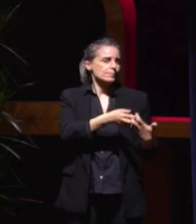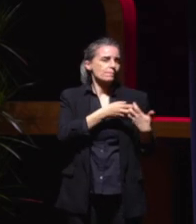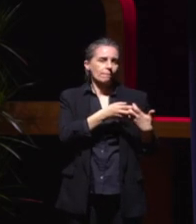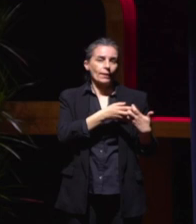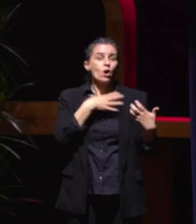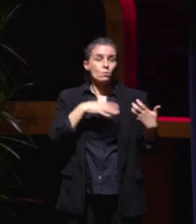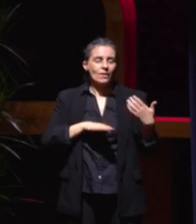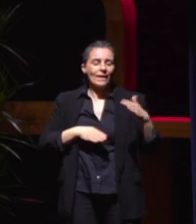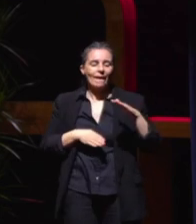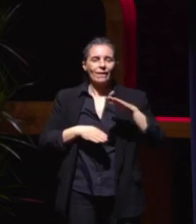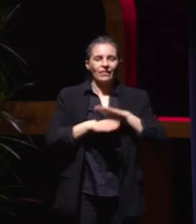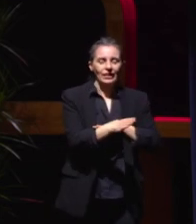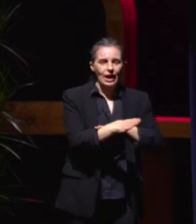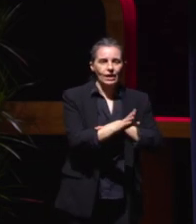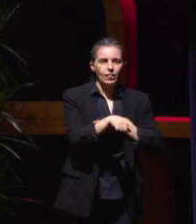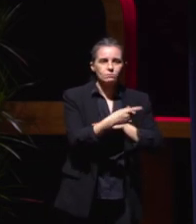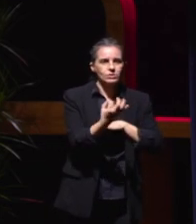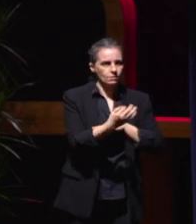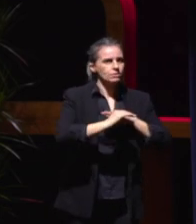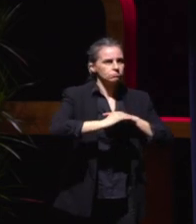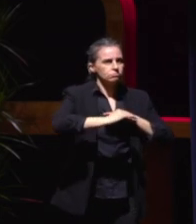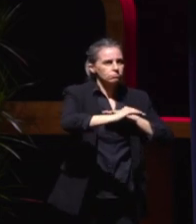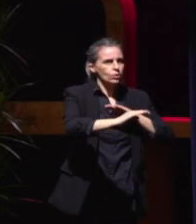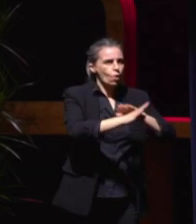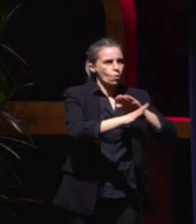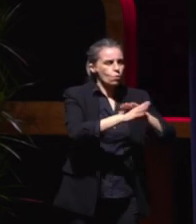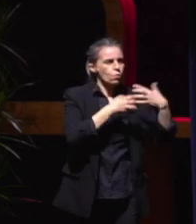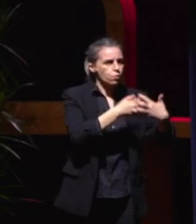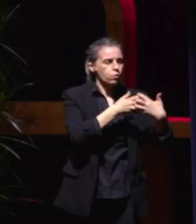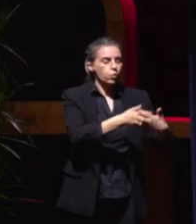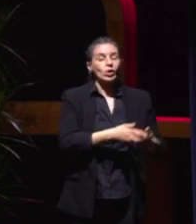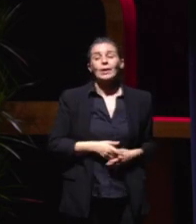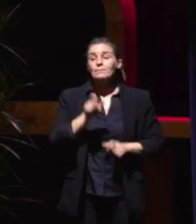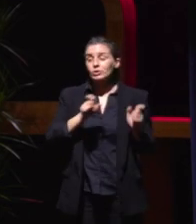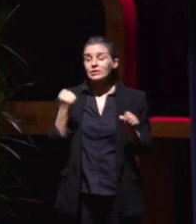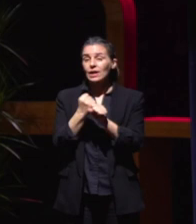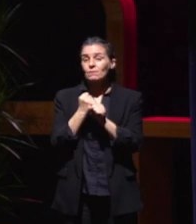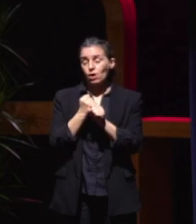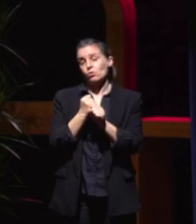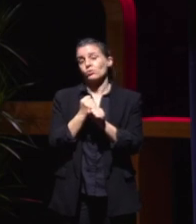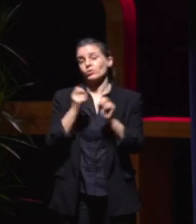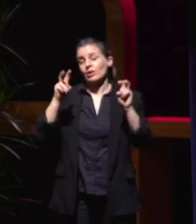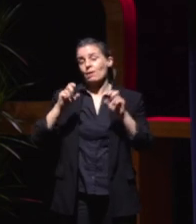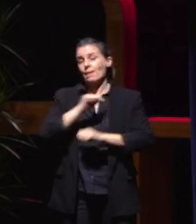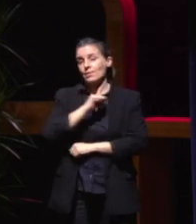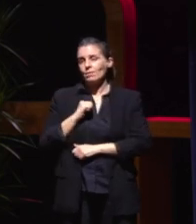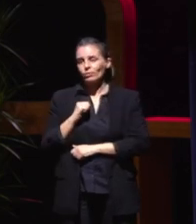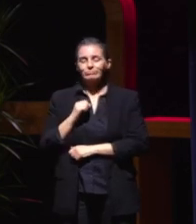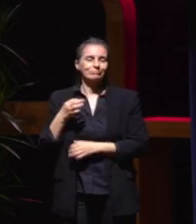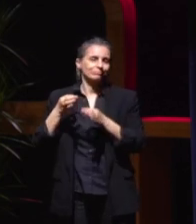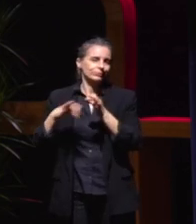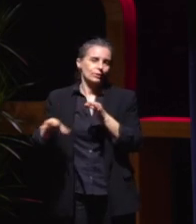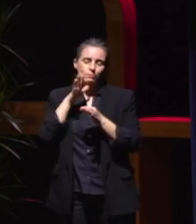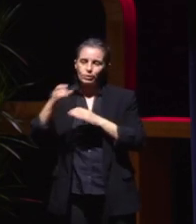pero luego hay que mantenerse las que hemos trabajado en la privada tenemos la mala suerte de que te largan con